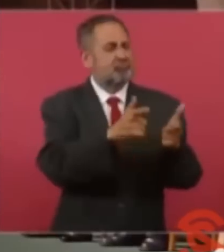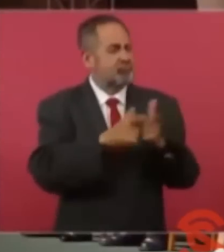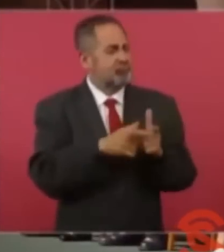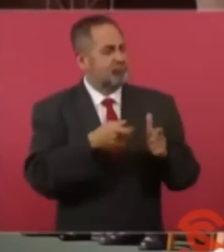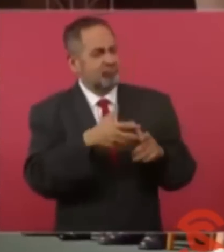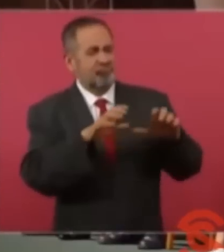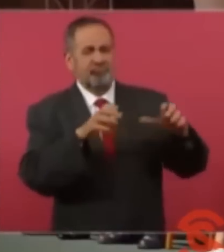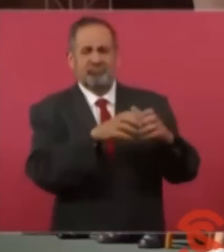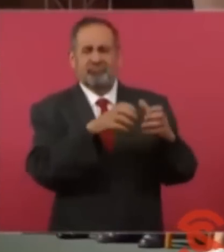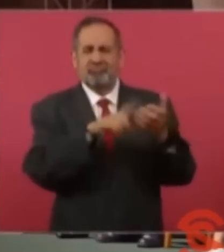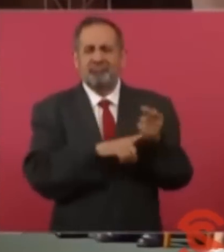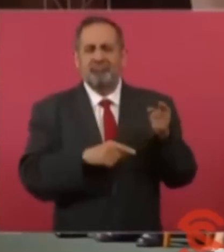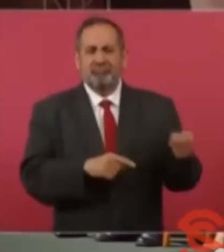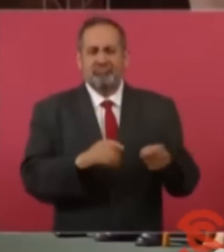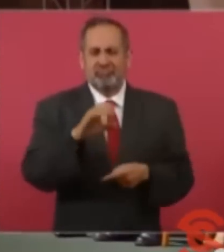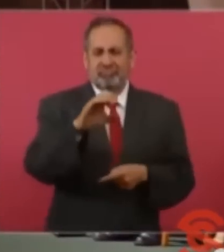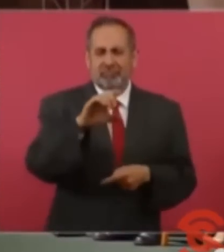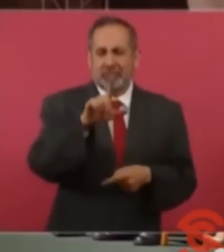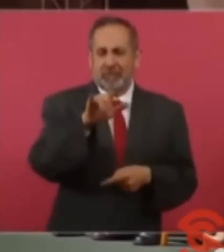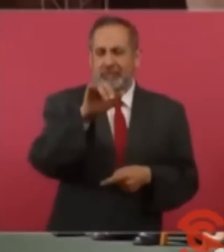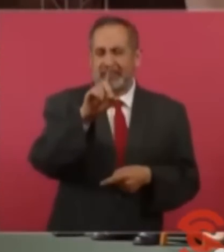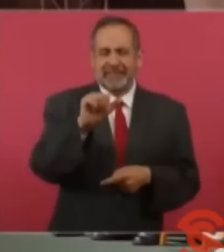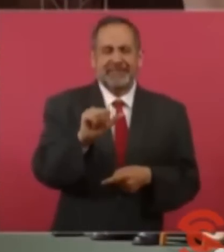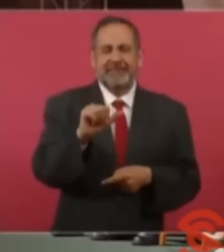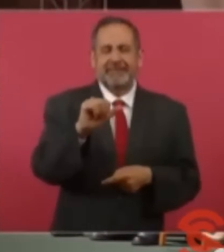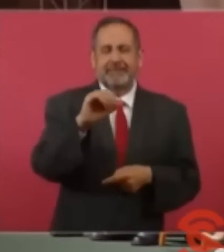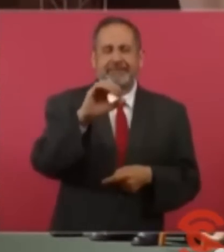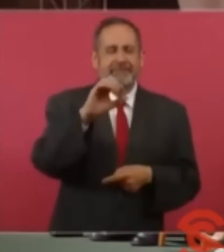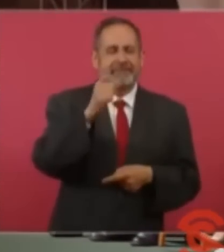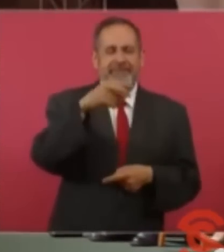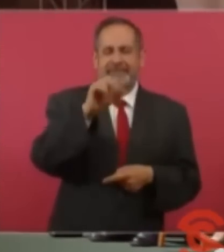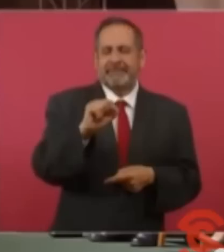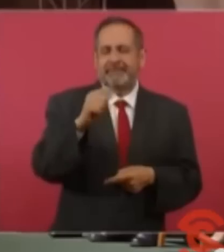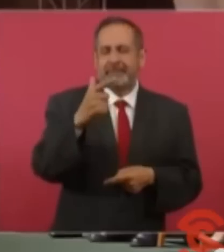peculiar es Claudio X González Hijo.